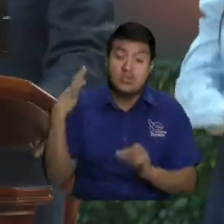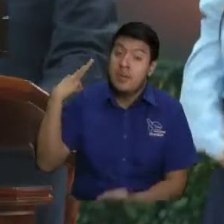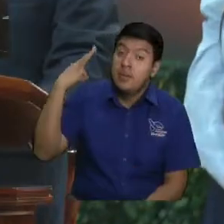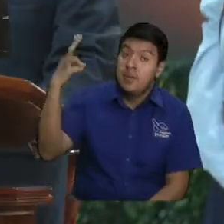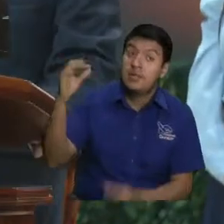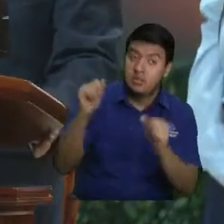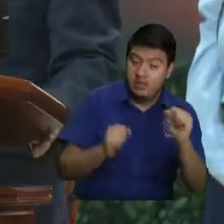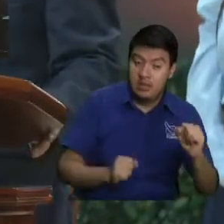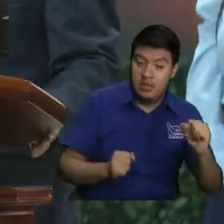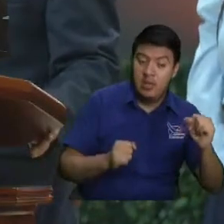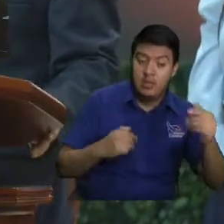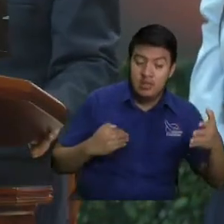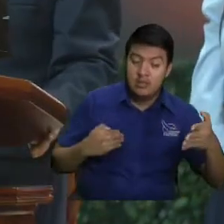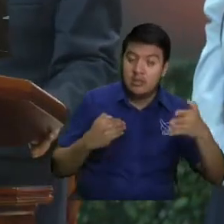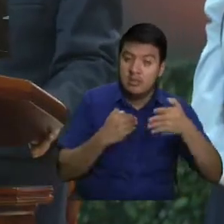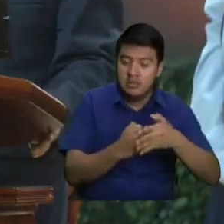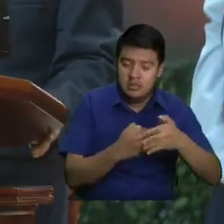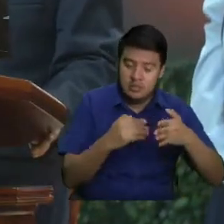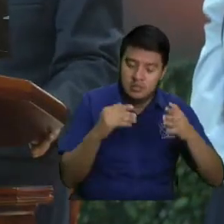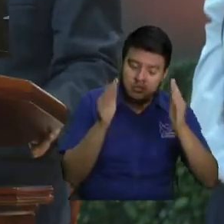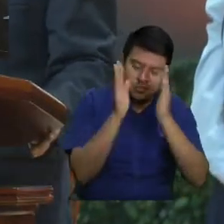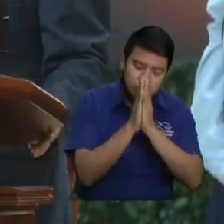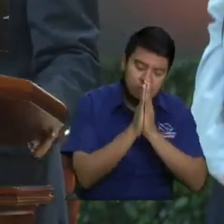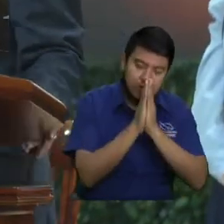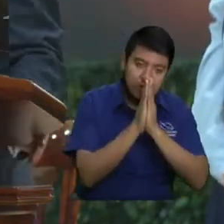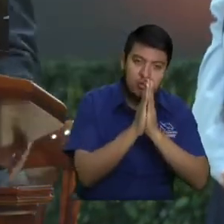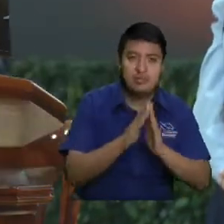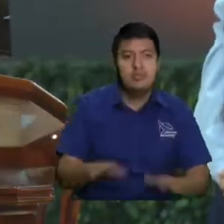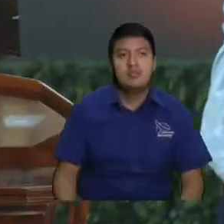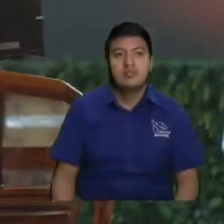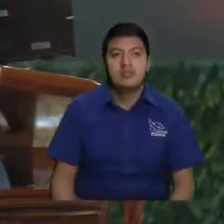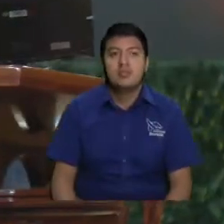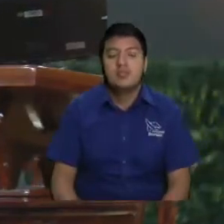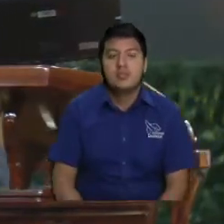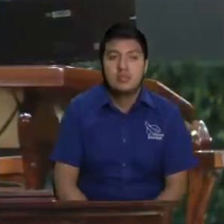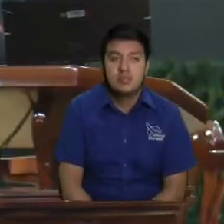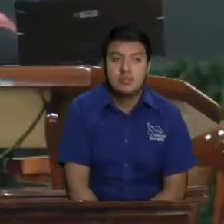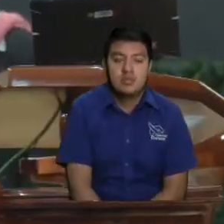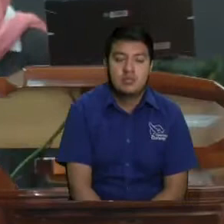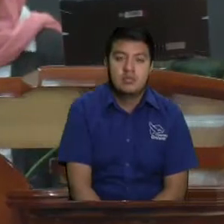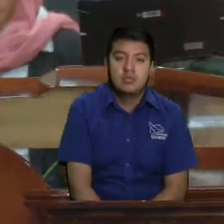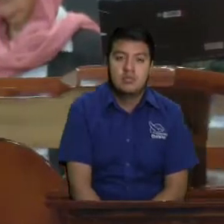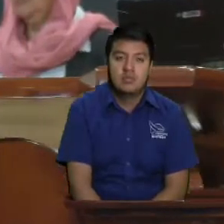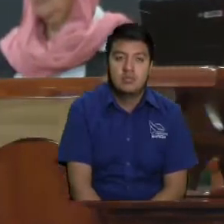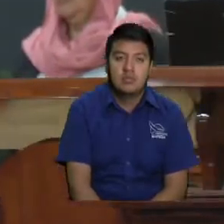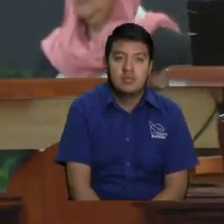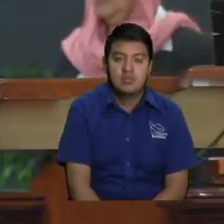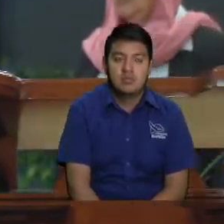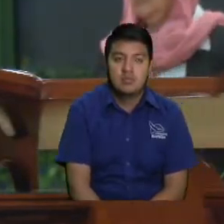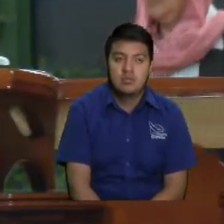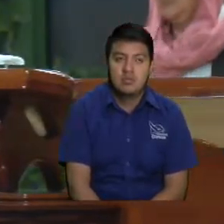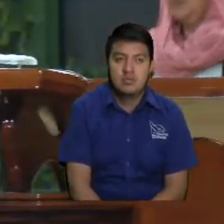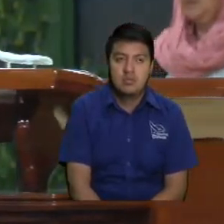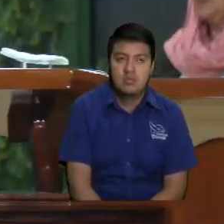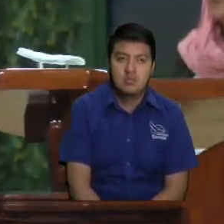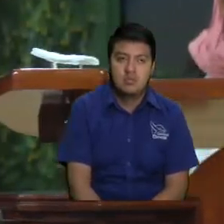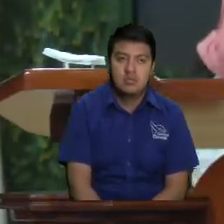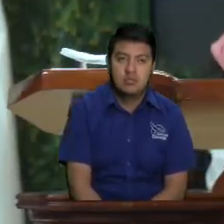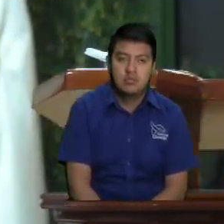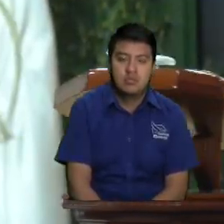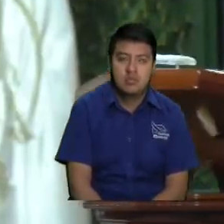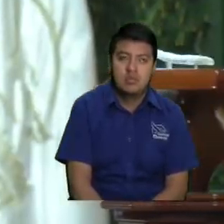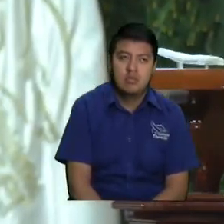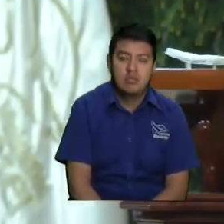Los que les invitaron pueden acercarse para orar por su amigo invitado. Los que les invitaron a venir, los que